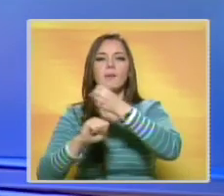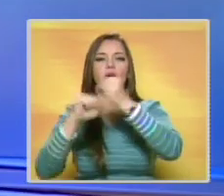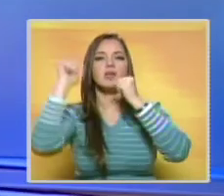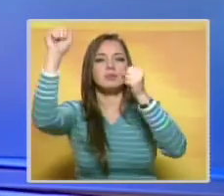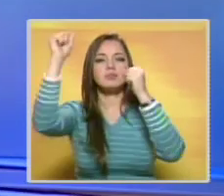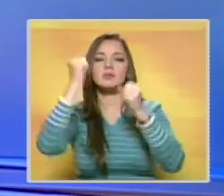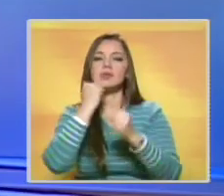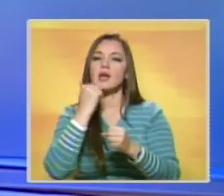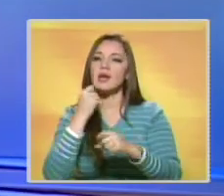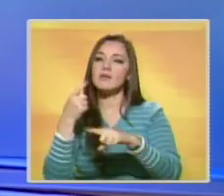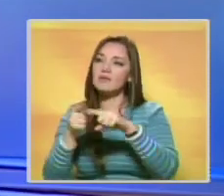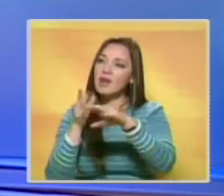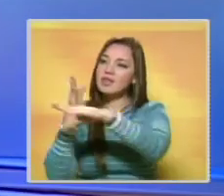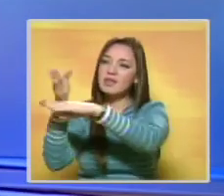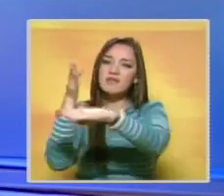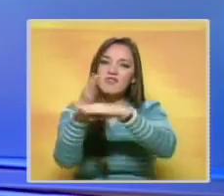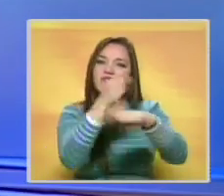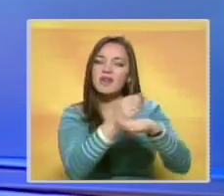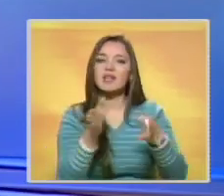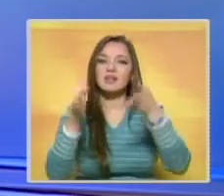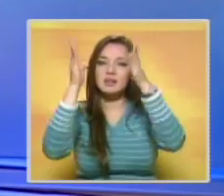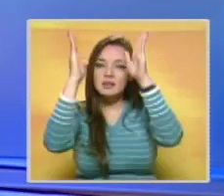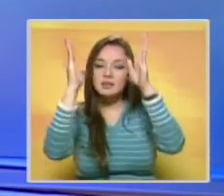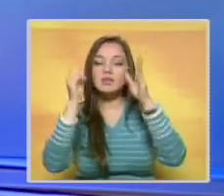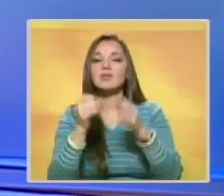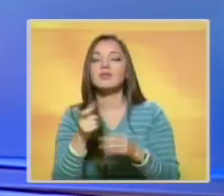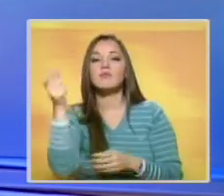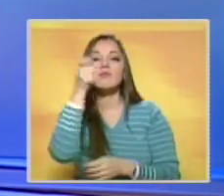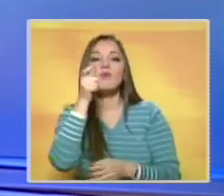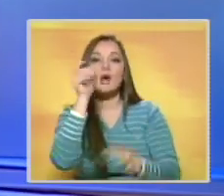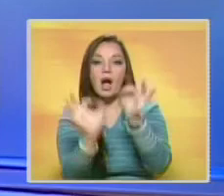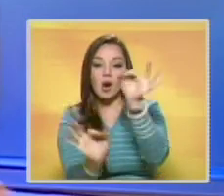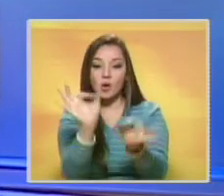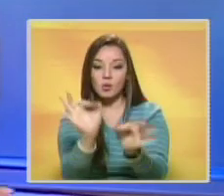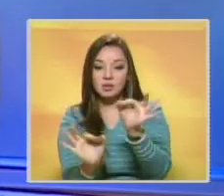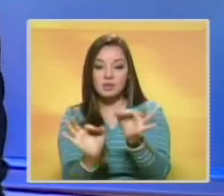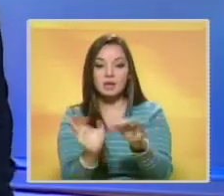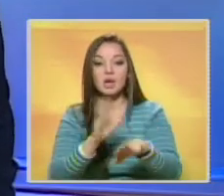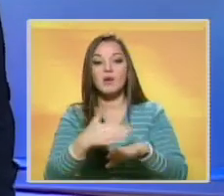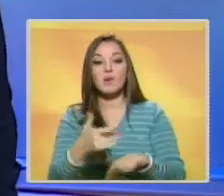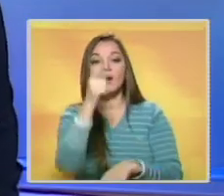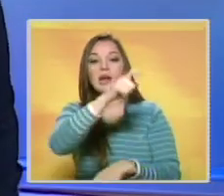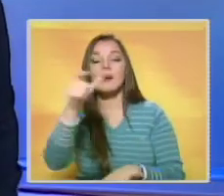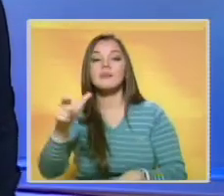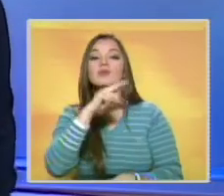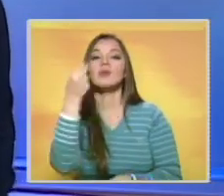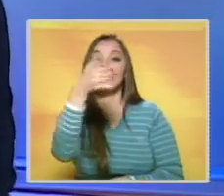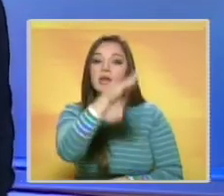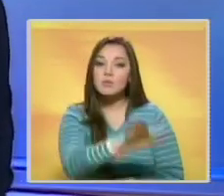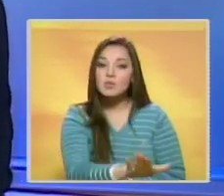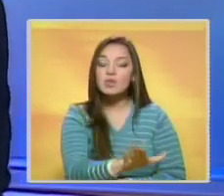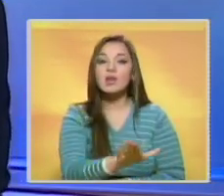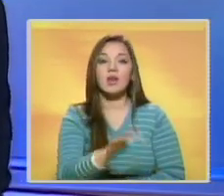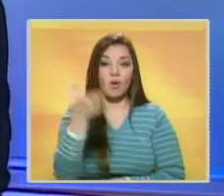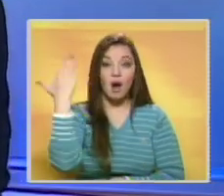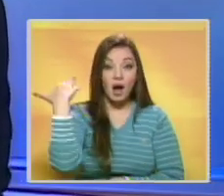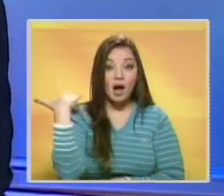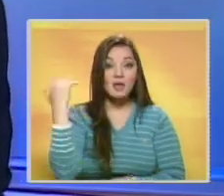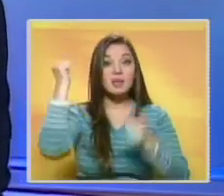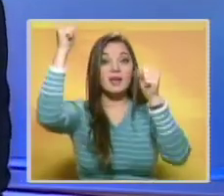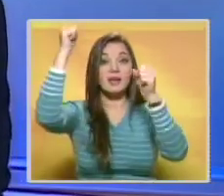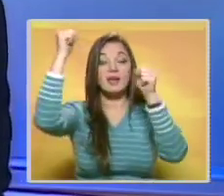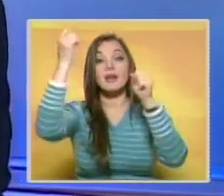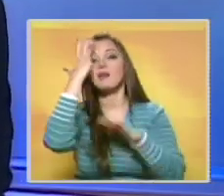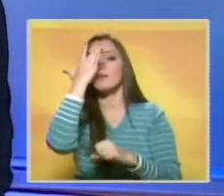instancias nacionales e internacionales a fin de obtener justicia por las personas que perdieron la vida en las manifestaciones